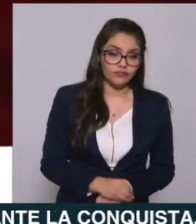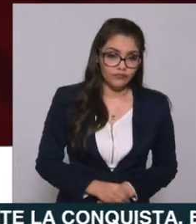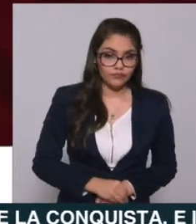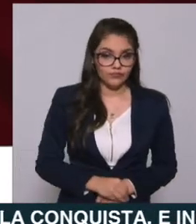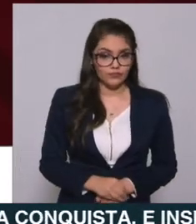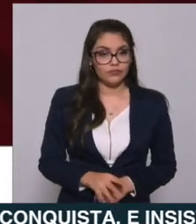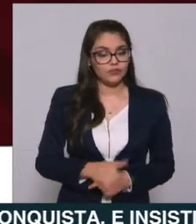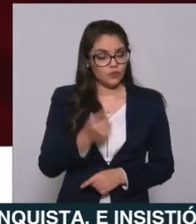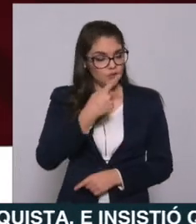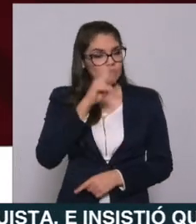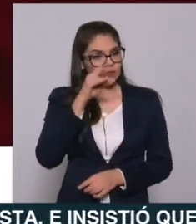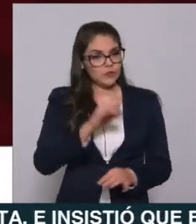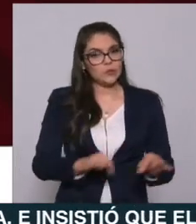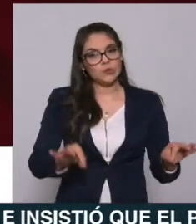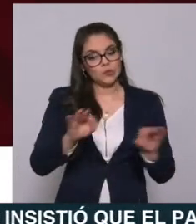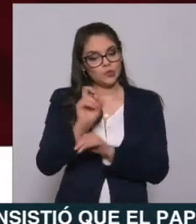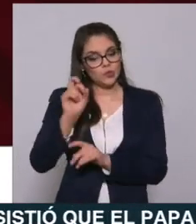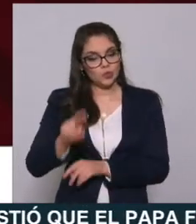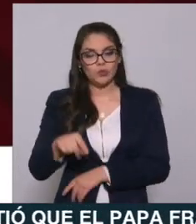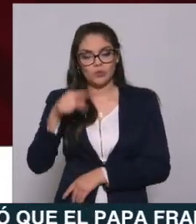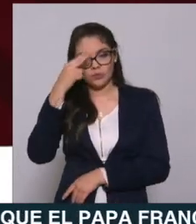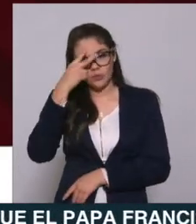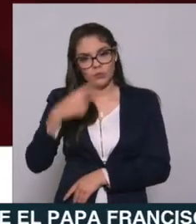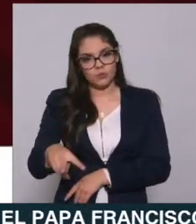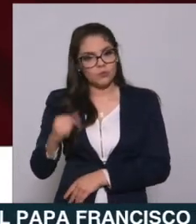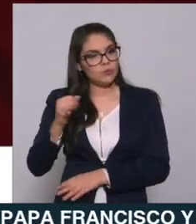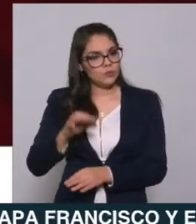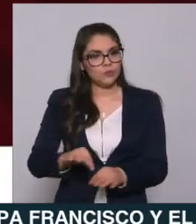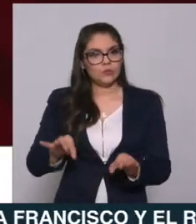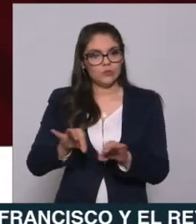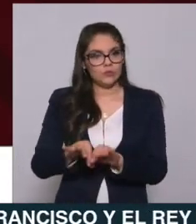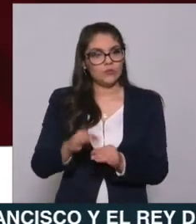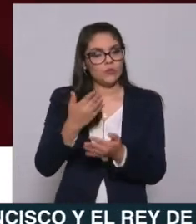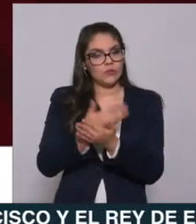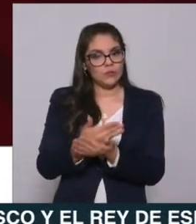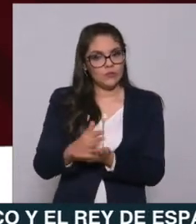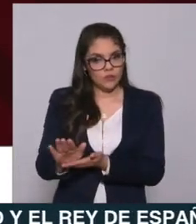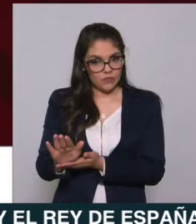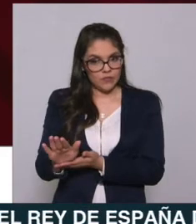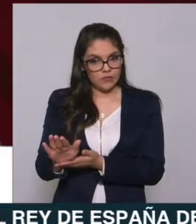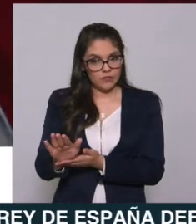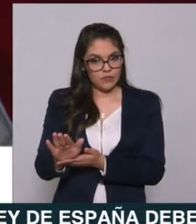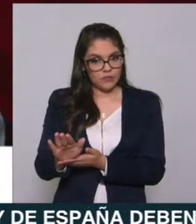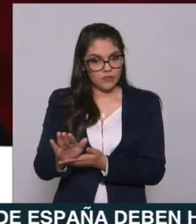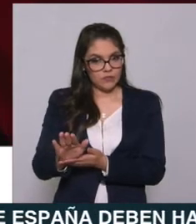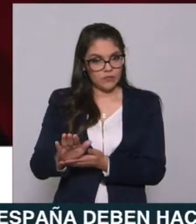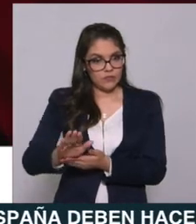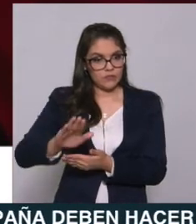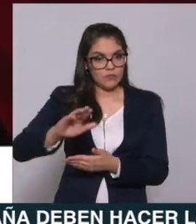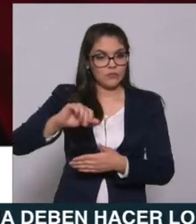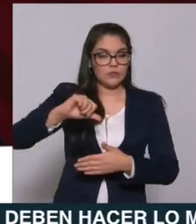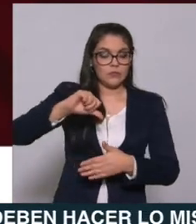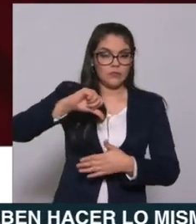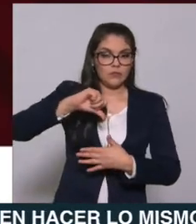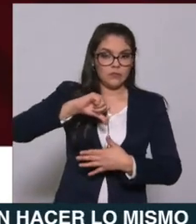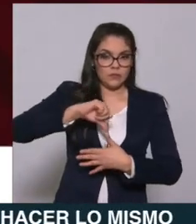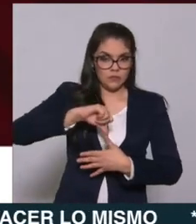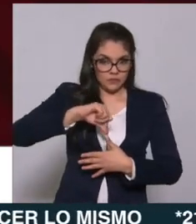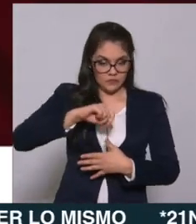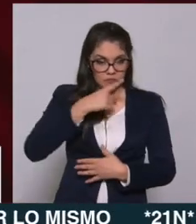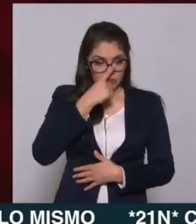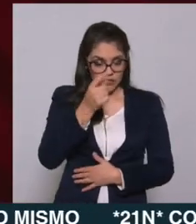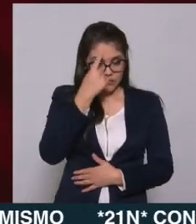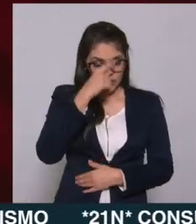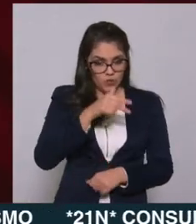el gobierno de México. Entonces vamos a participar. Y en Centroamérica se dio a conocer que para